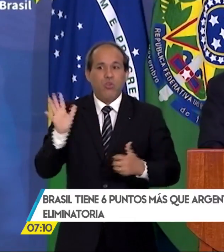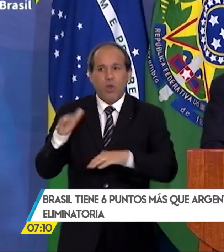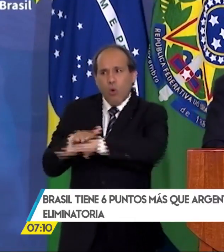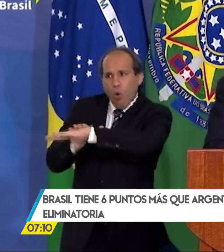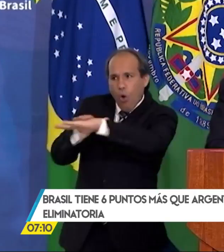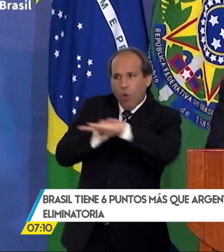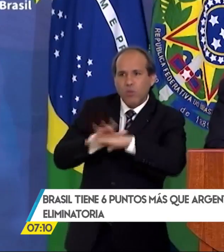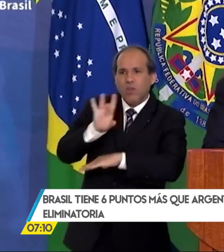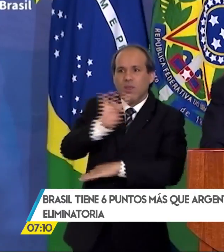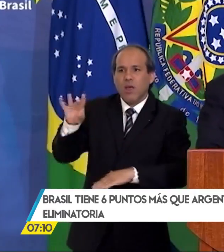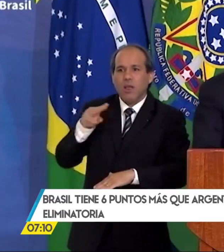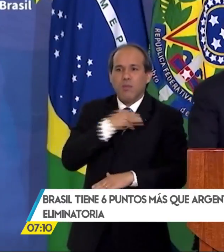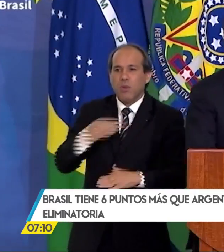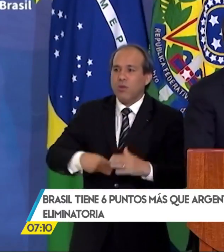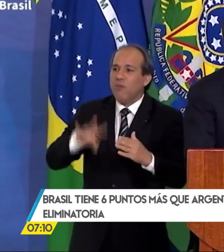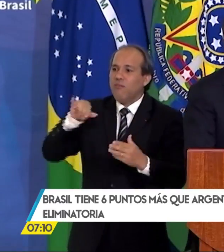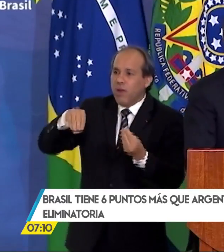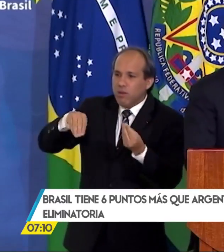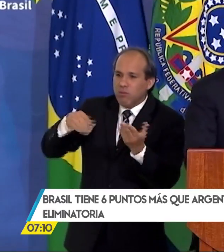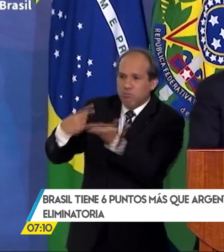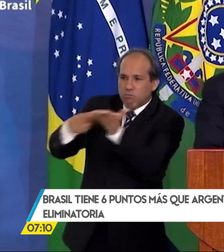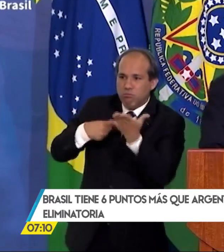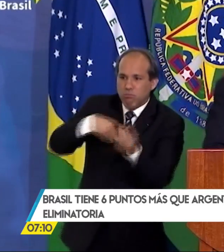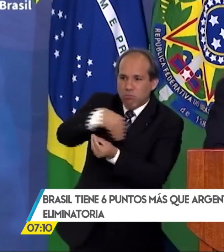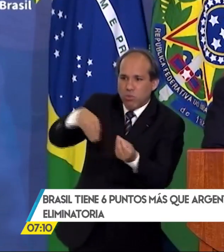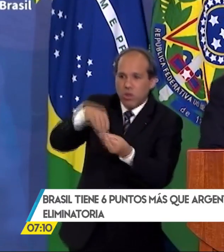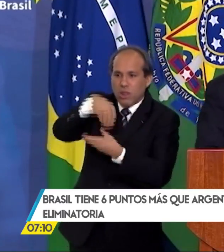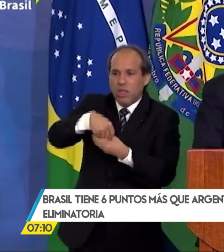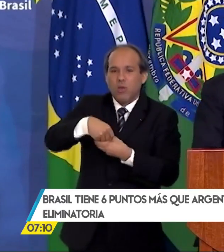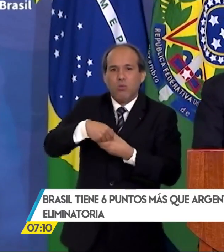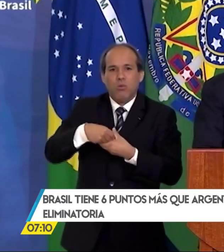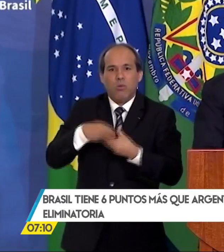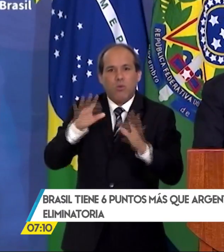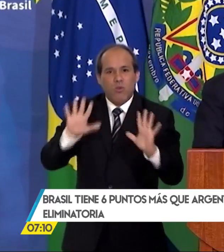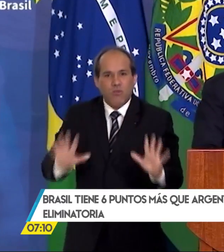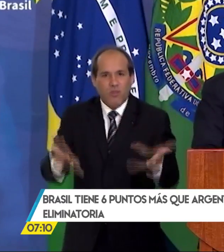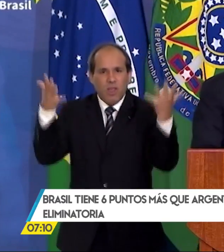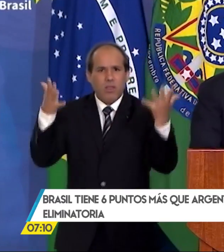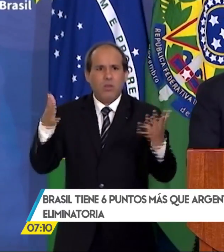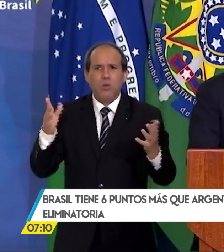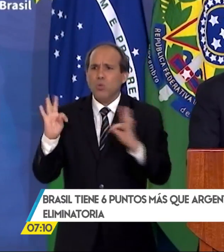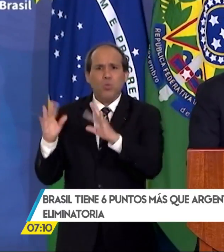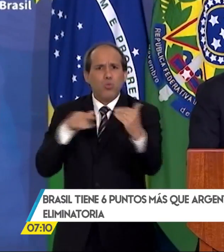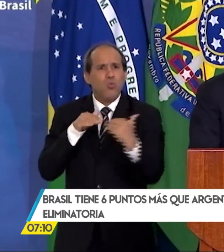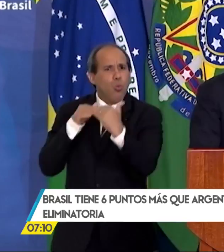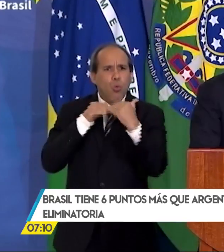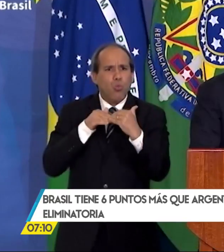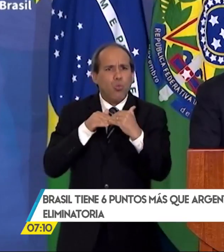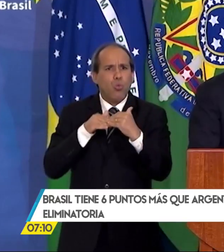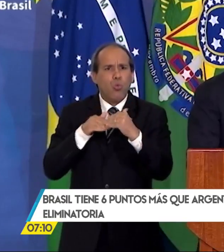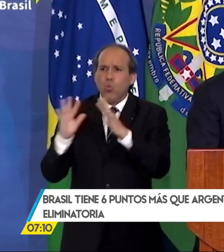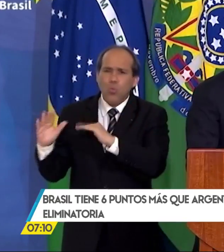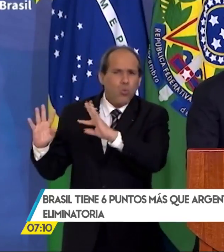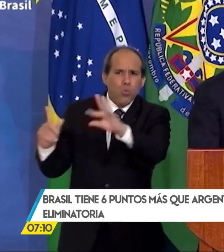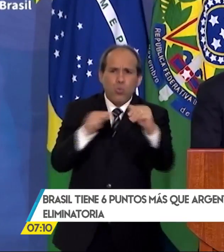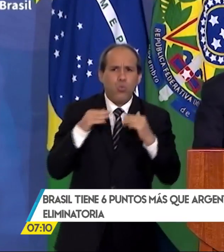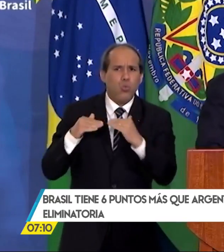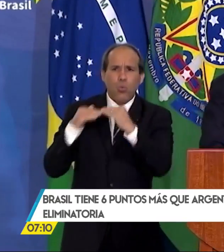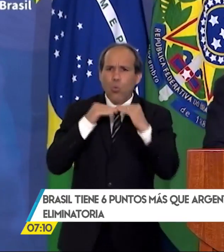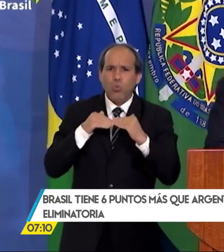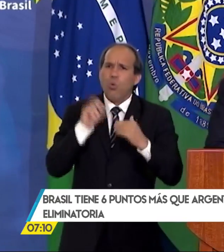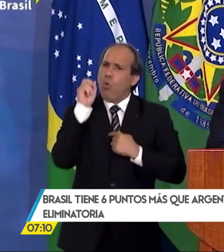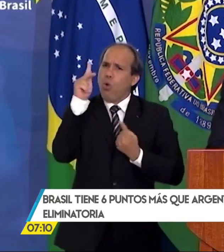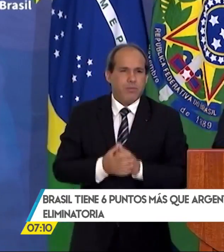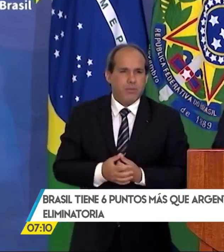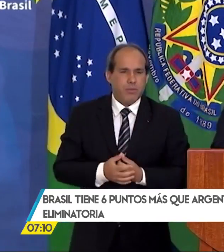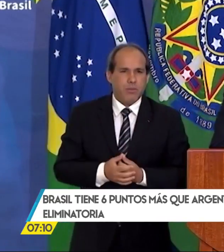futbolistas consideraron no disputar el evento e incluso habrían contactado con los líderes de otras selecciones para alcanzar un consenso, lo que habría provocado